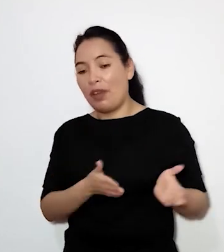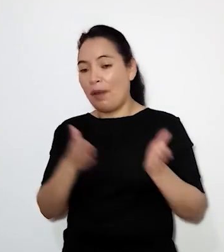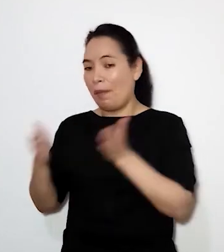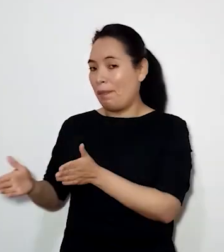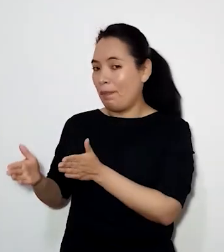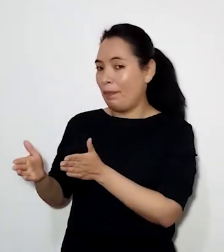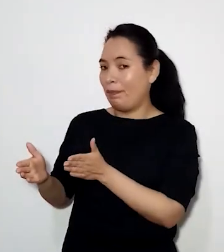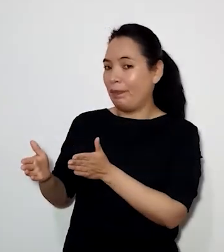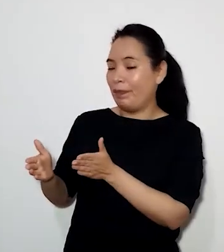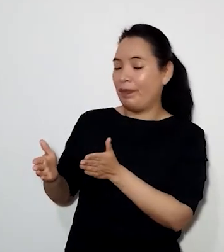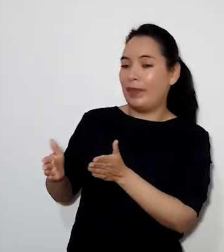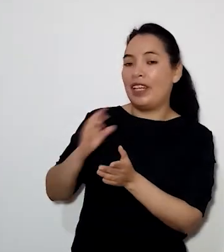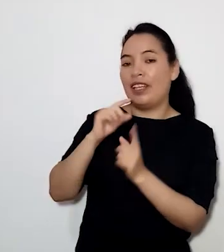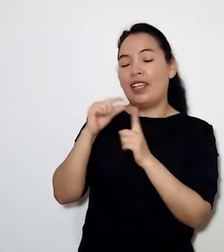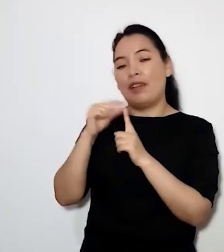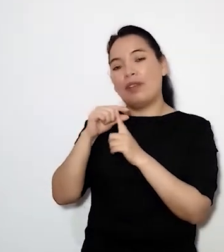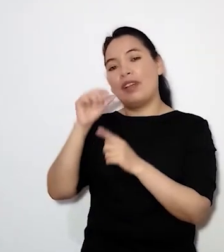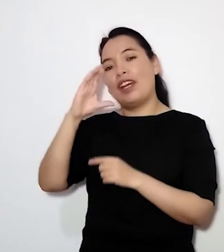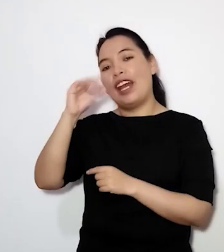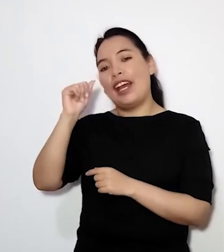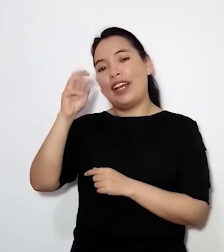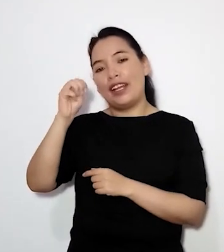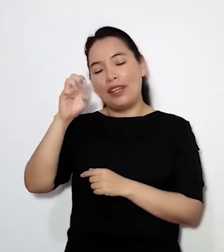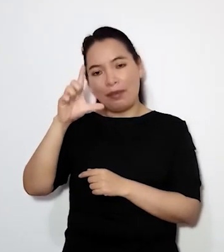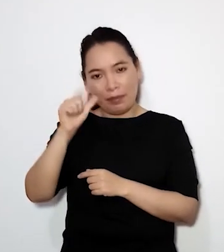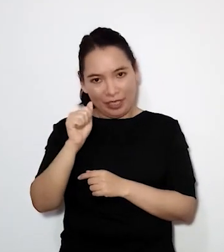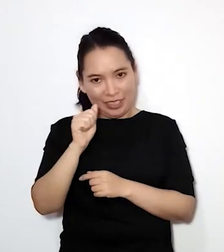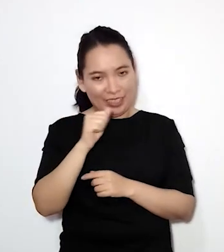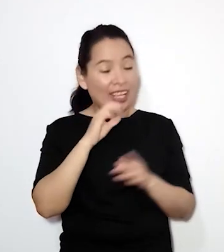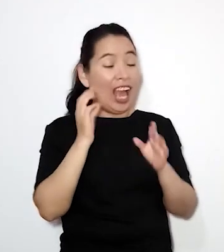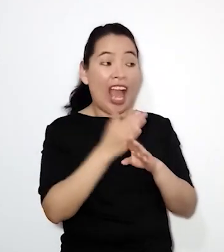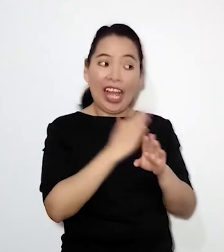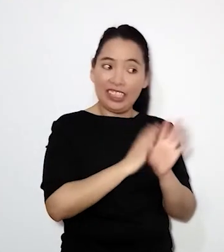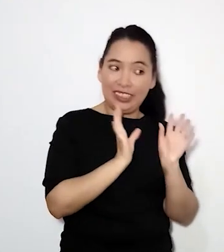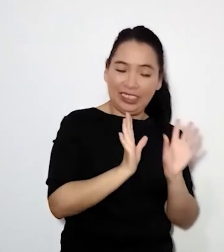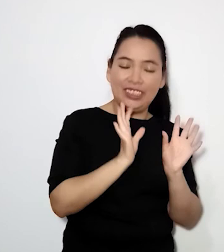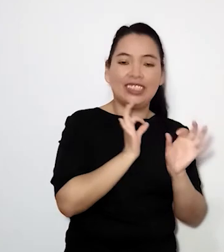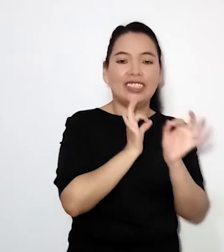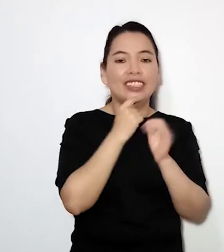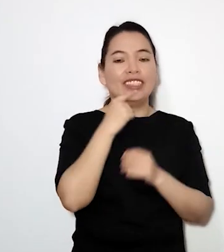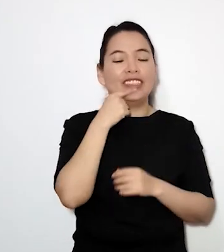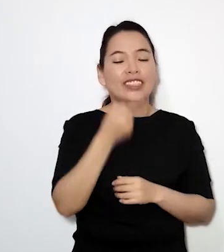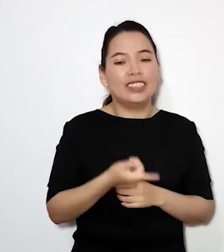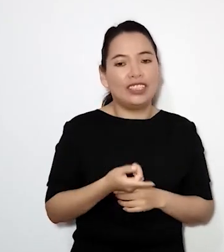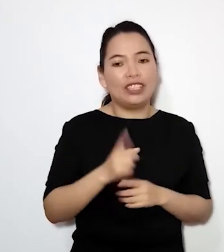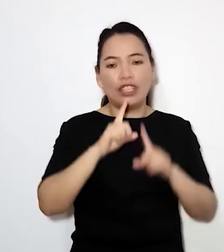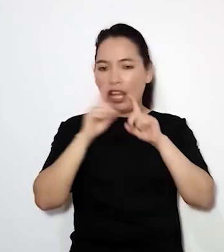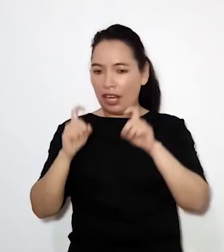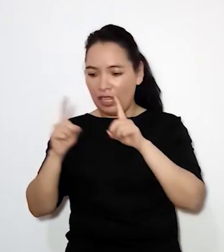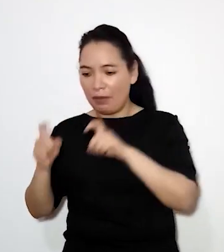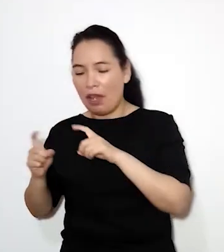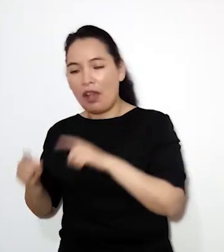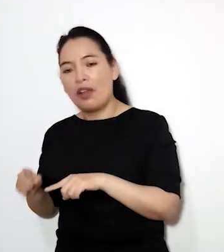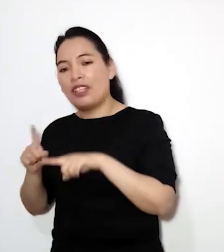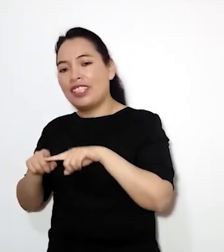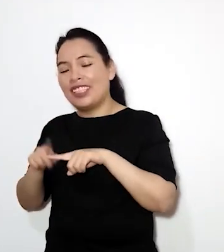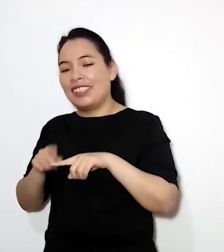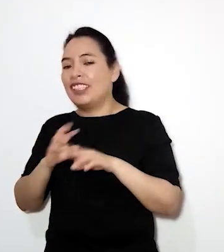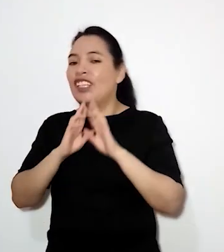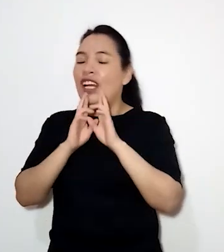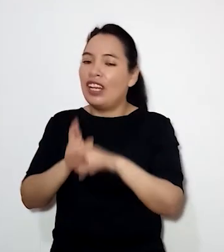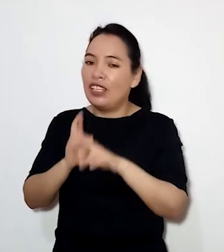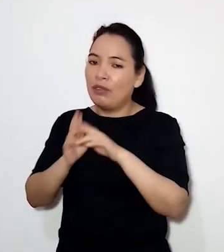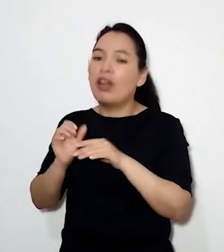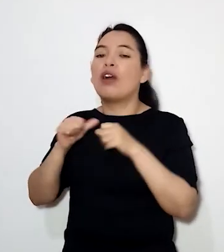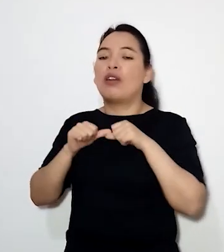Camila sin dejar de decir que las preguntas que quedaron sin responder pueden ser respondidas por correo